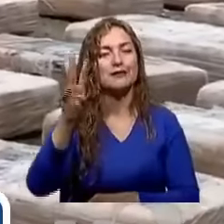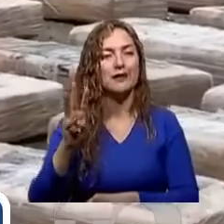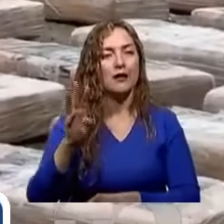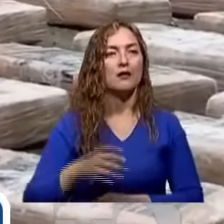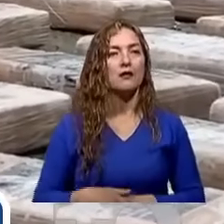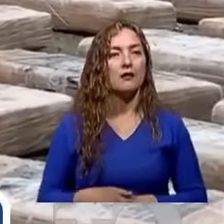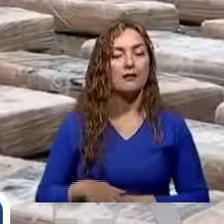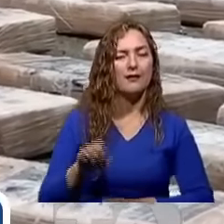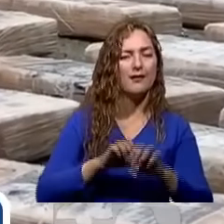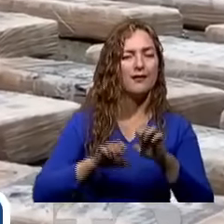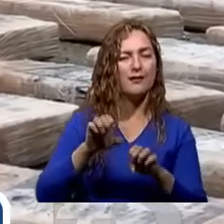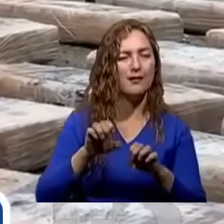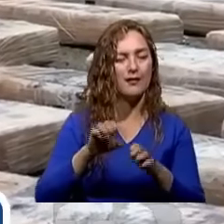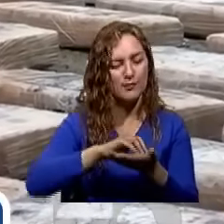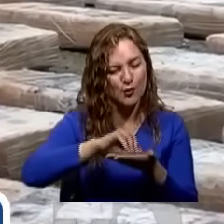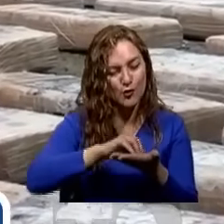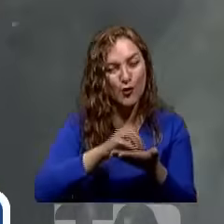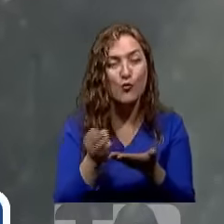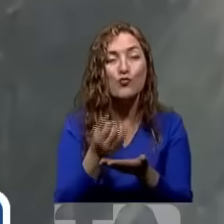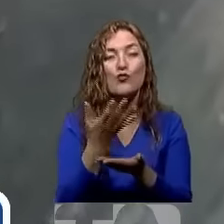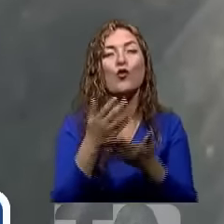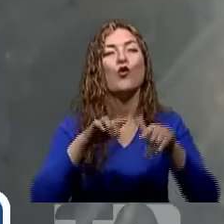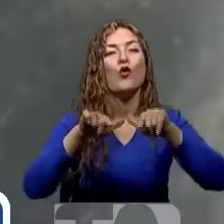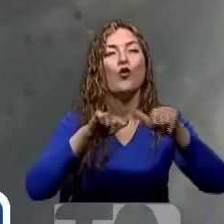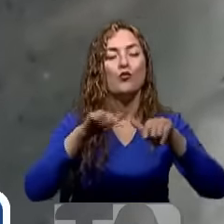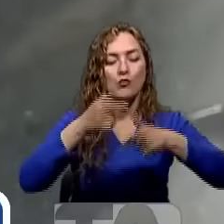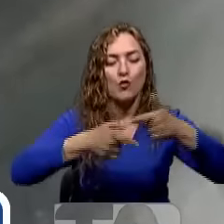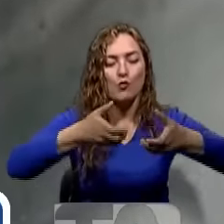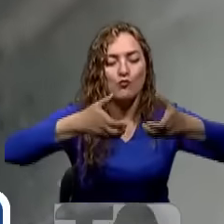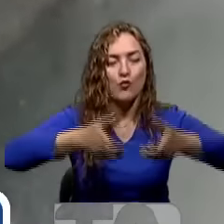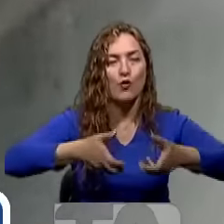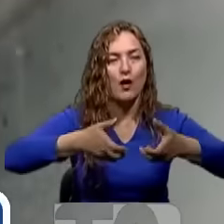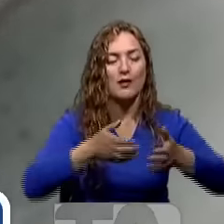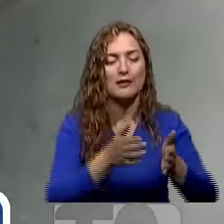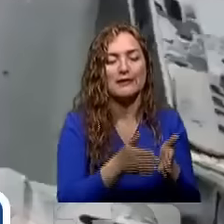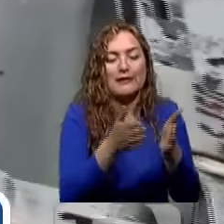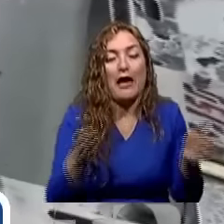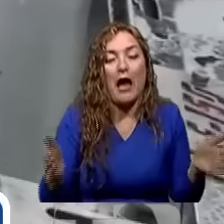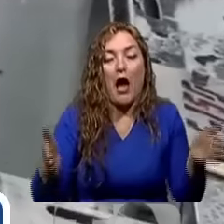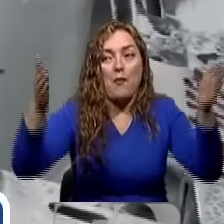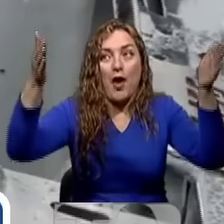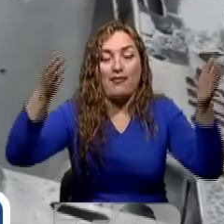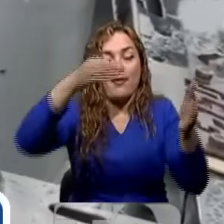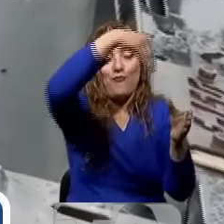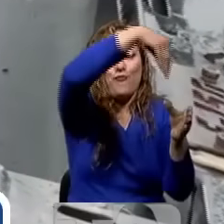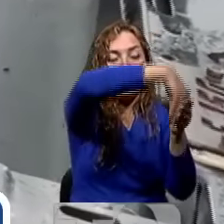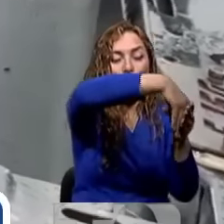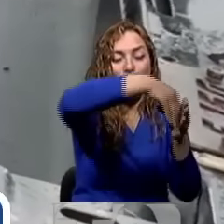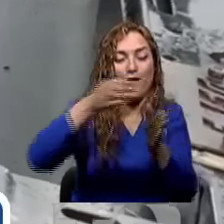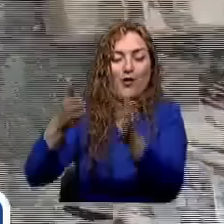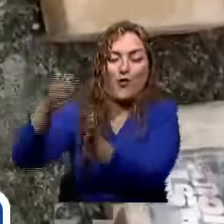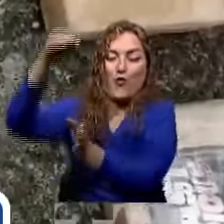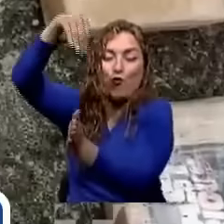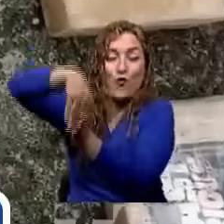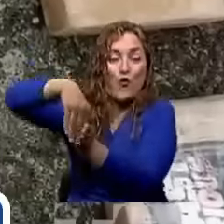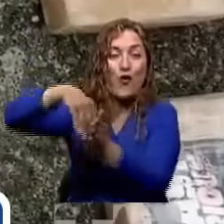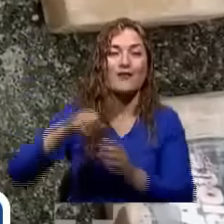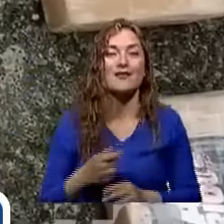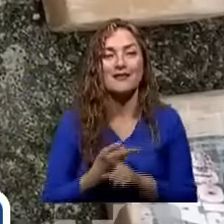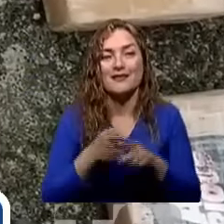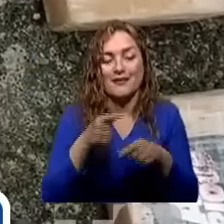alcaloide identificado como clorhidrato de cocaína se encontraba encaletado en las paredes del balde de una camioneta marca Ford. A diferencia de casos